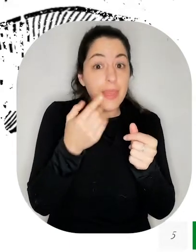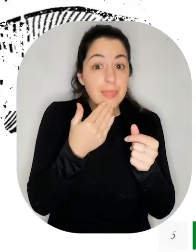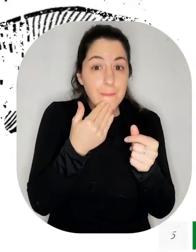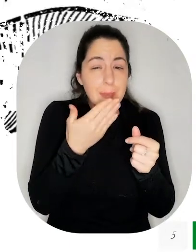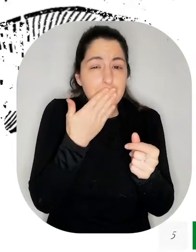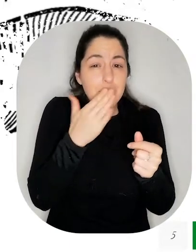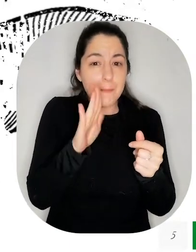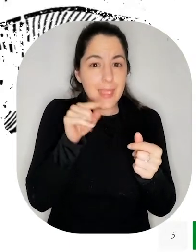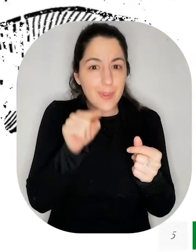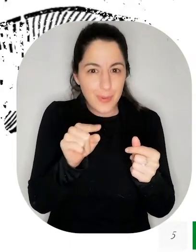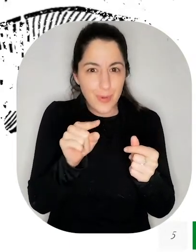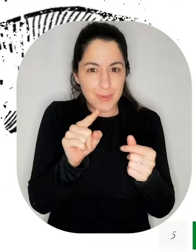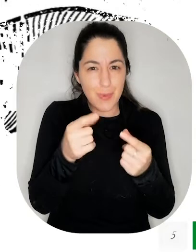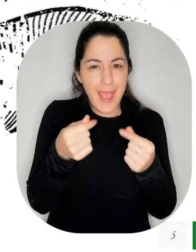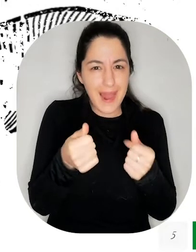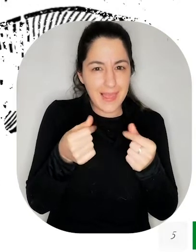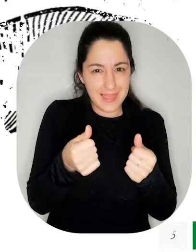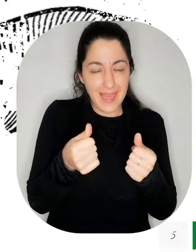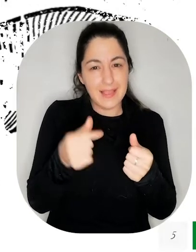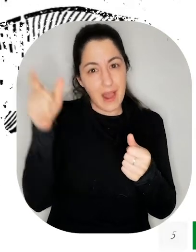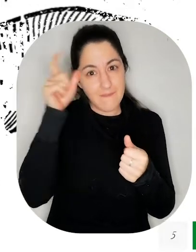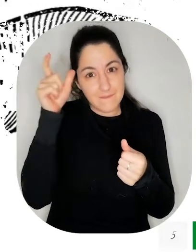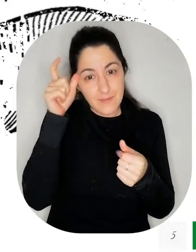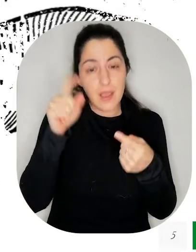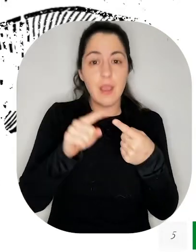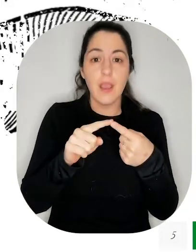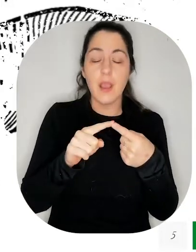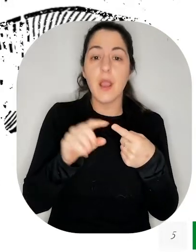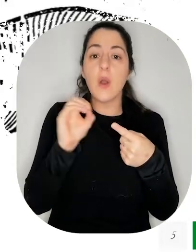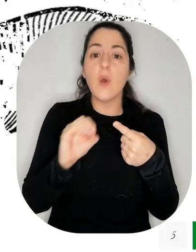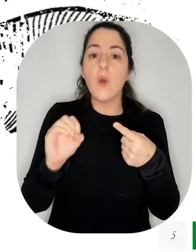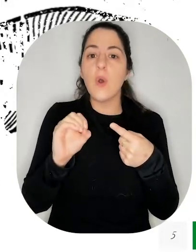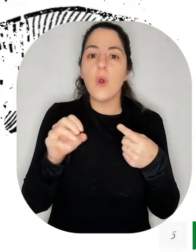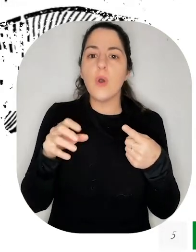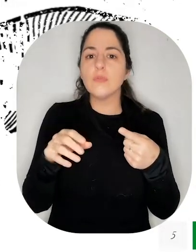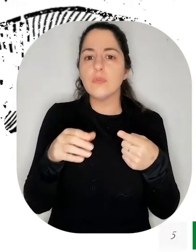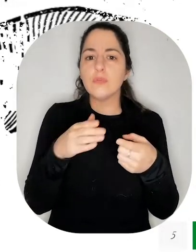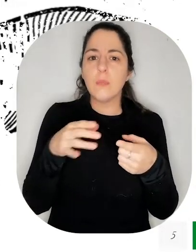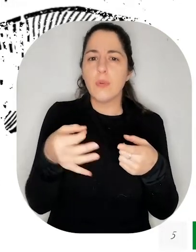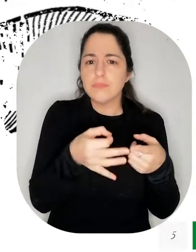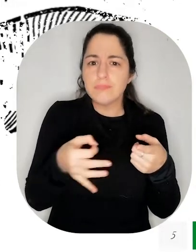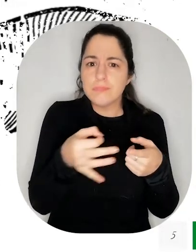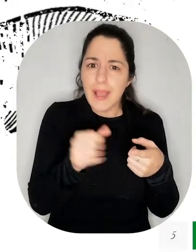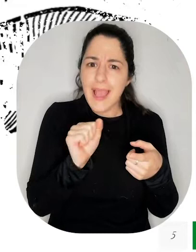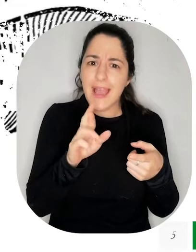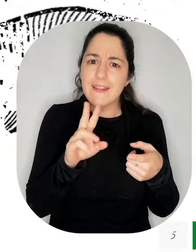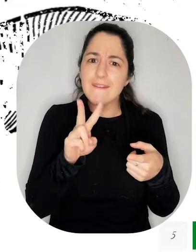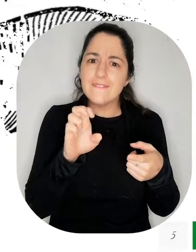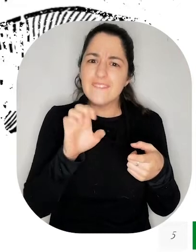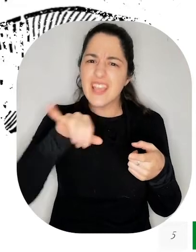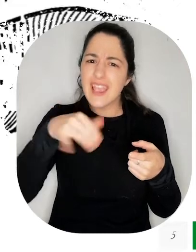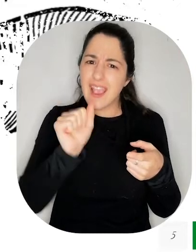incluso es mejor su calidad proteica que la que podemos encontrar en la carne de vaca, en otros preparados como